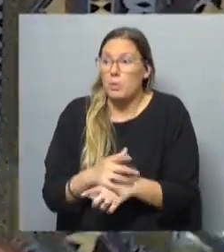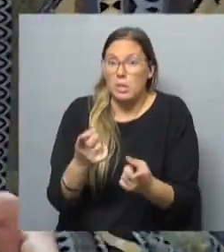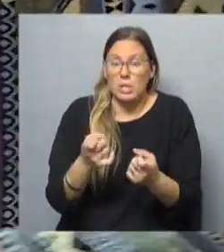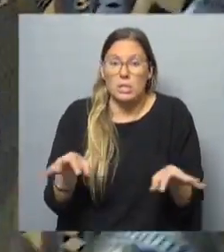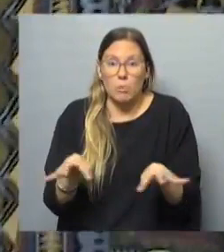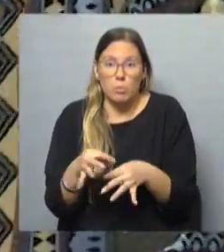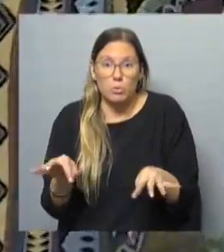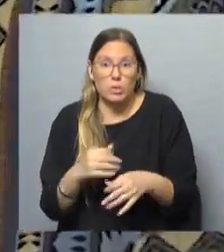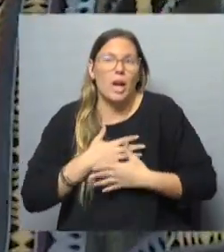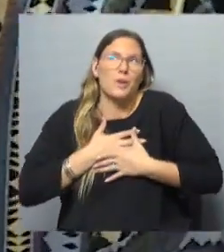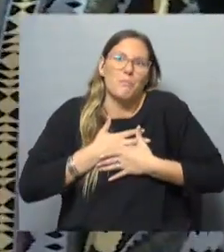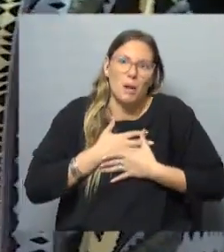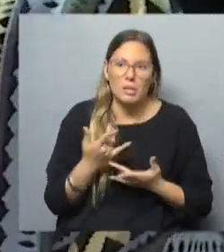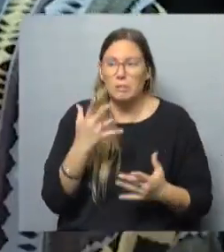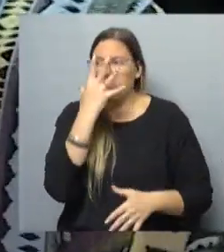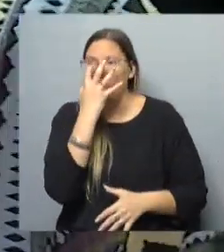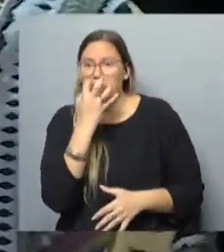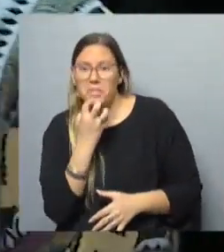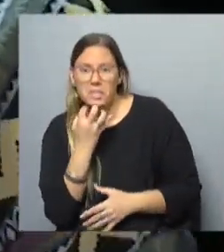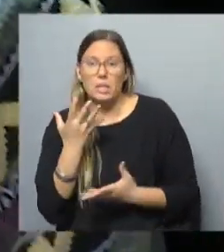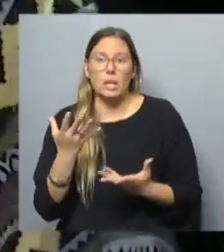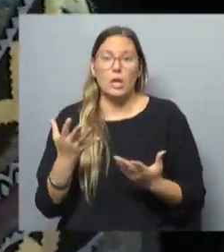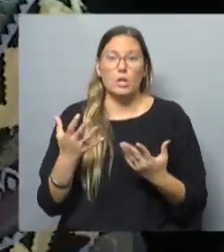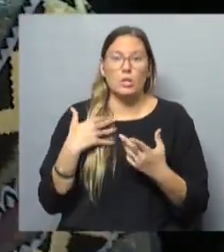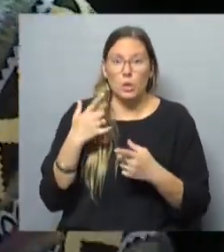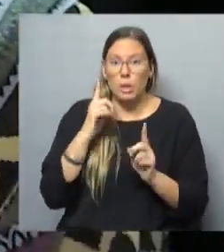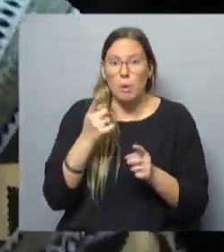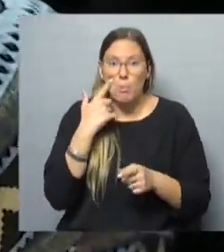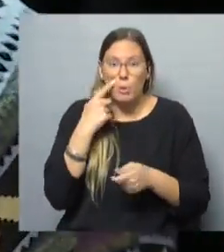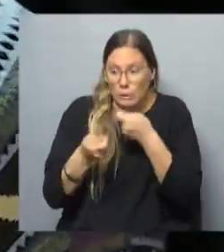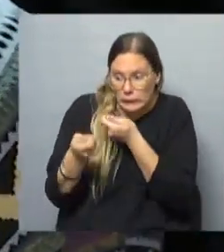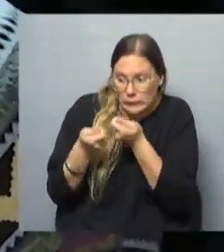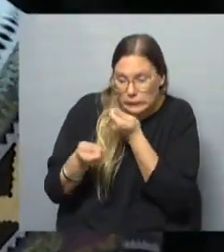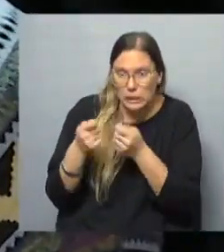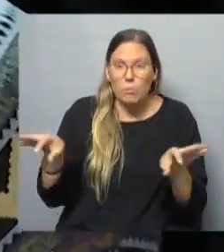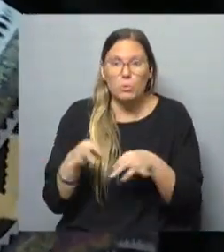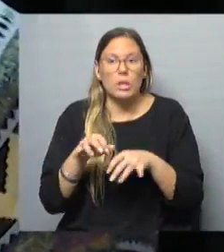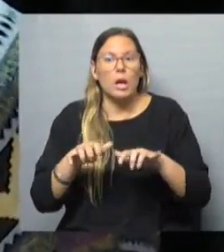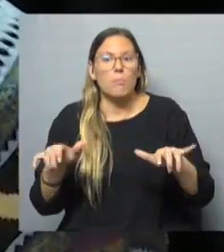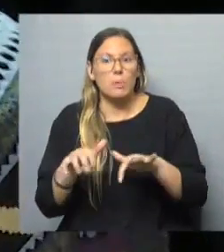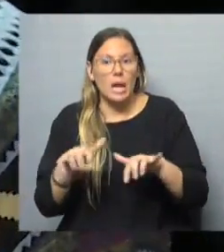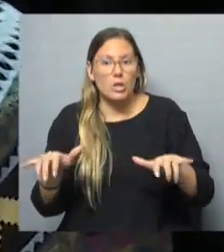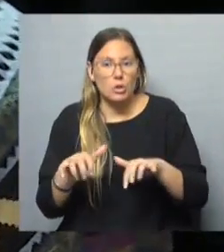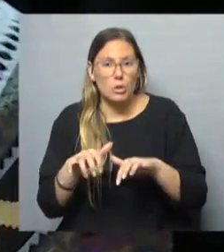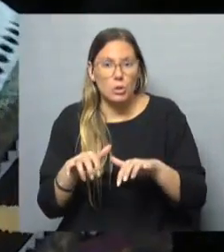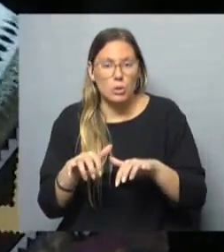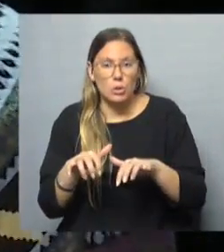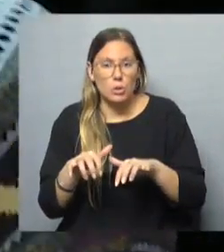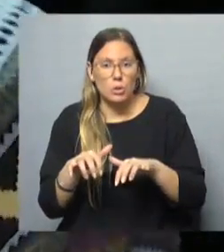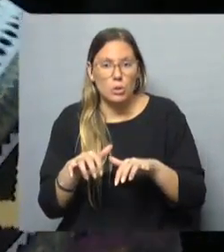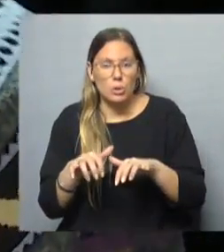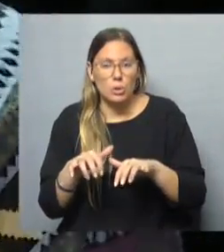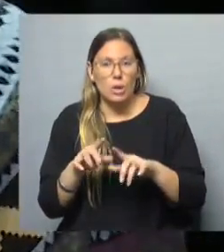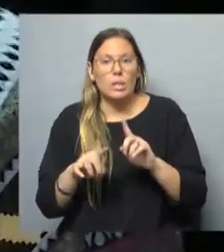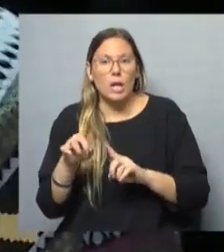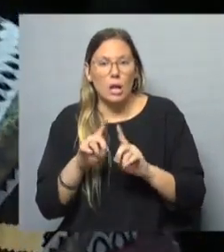ejemplo, momentos románticos, momentos tristes. Entonces yo voy improvisando también con ellos. ¿Qué tocas, piano? Piano, y hay un par